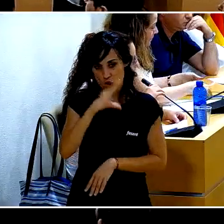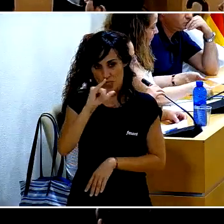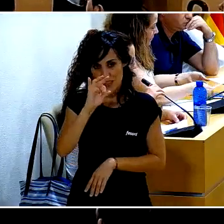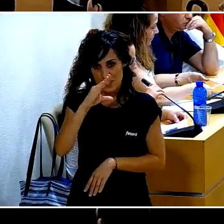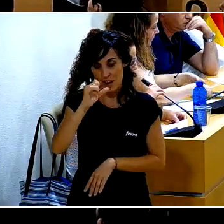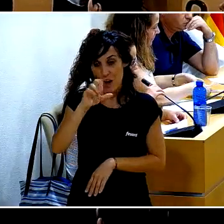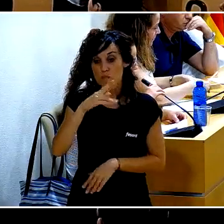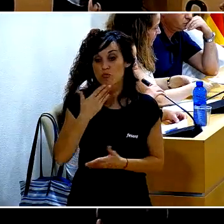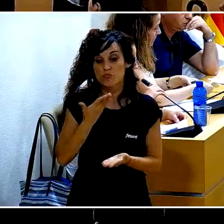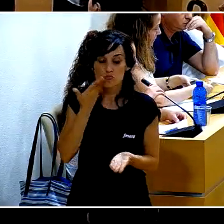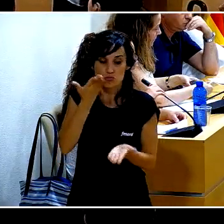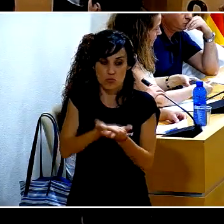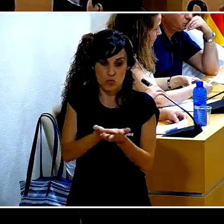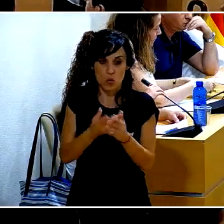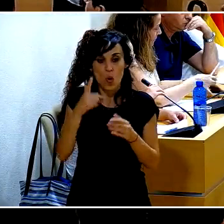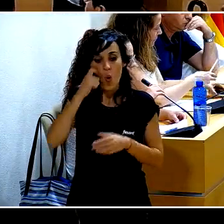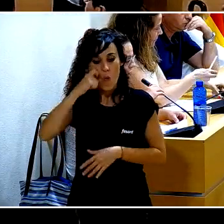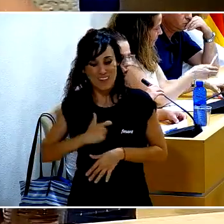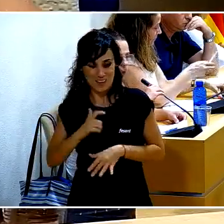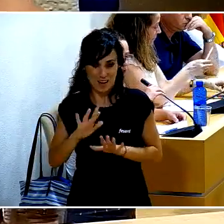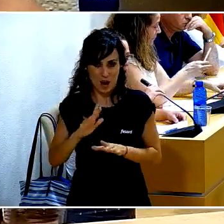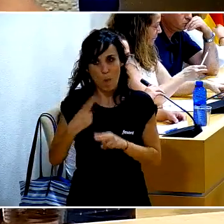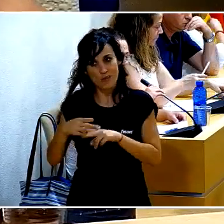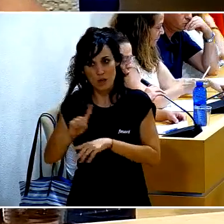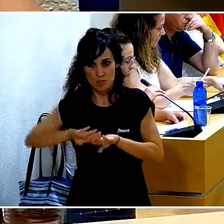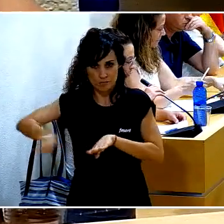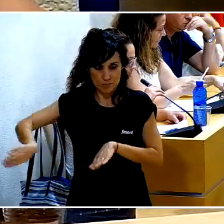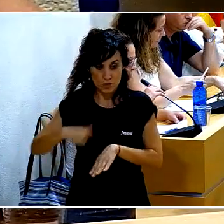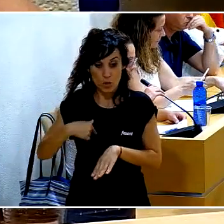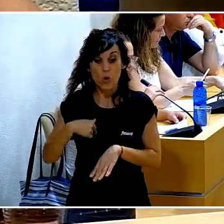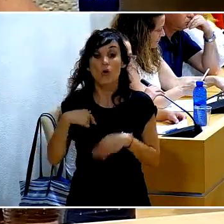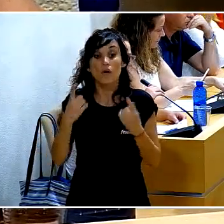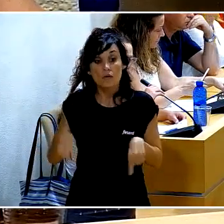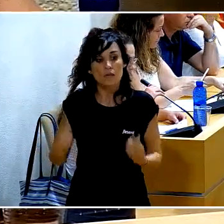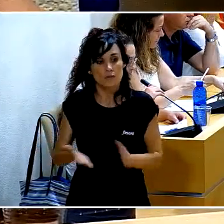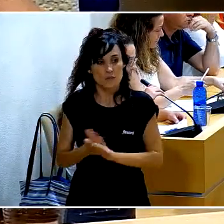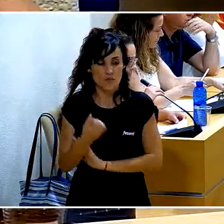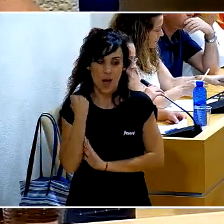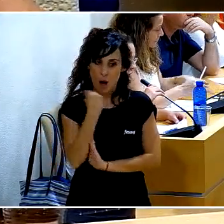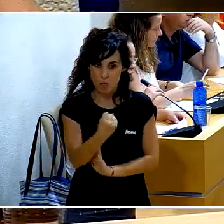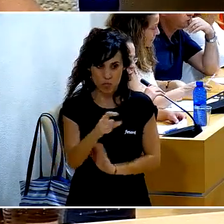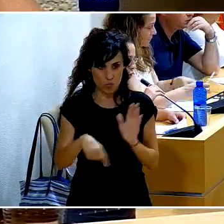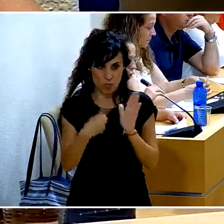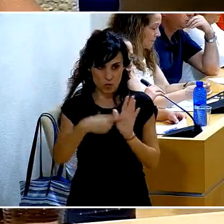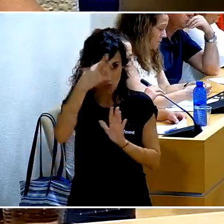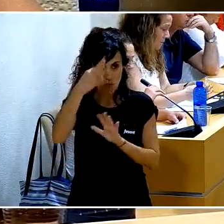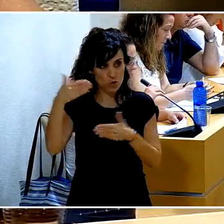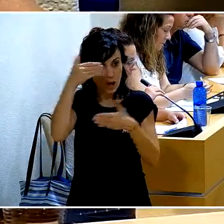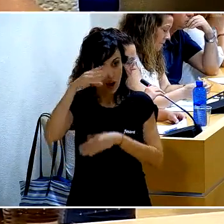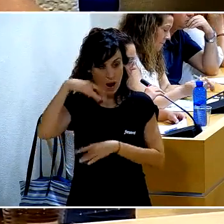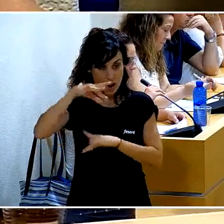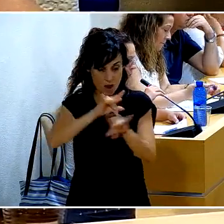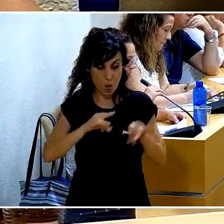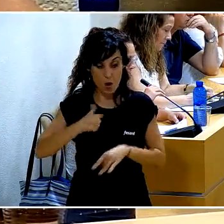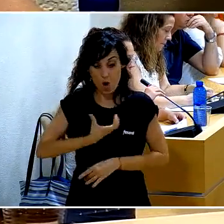su moción humanitaria y no política, y en consecuencia, todo mi apoyo al pueblo saharaui. Todo lo que esta